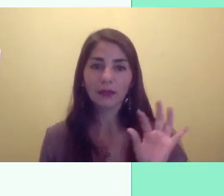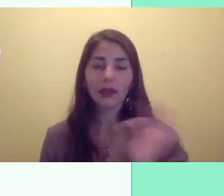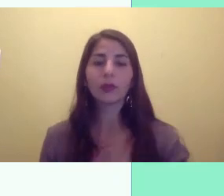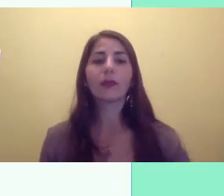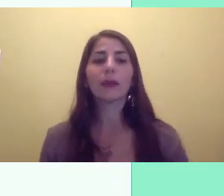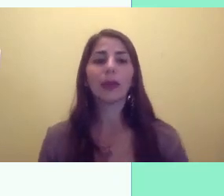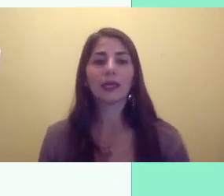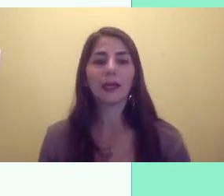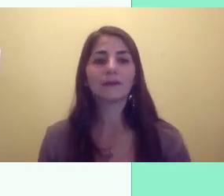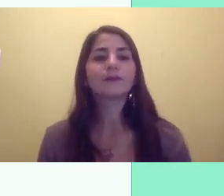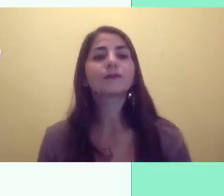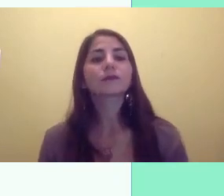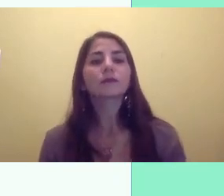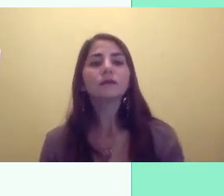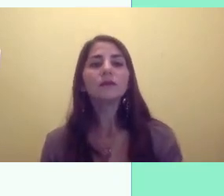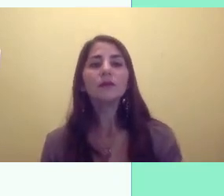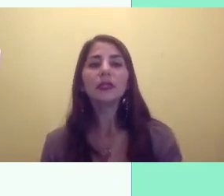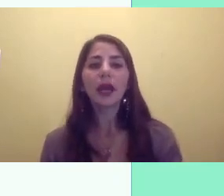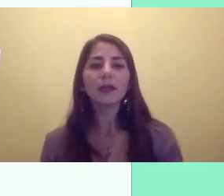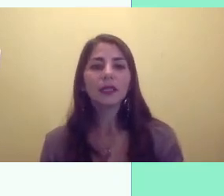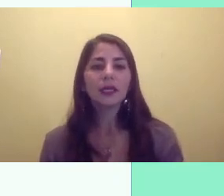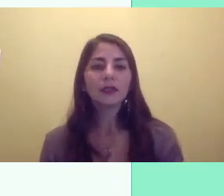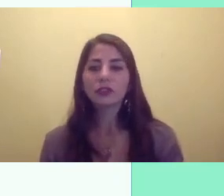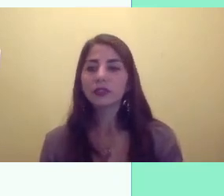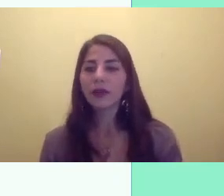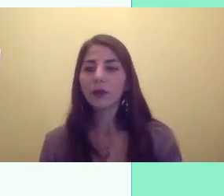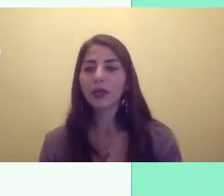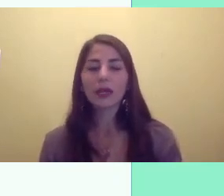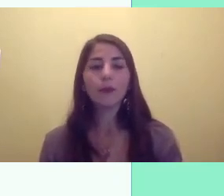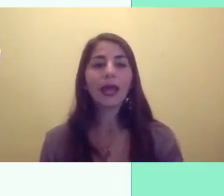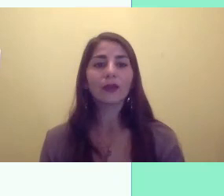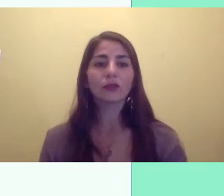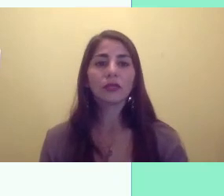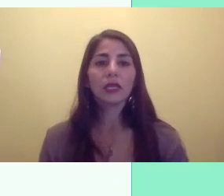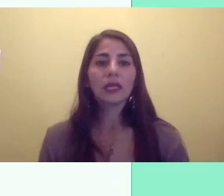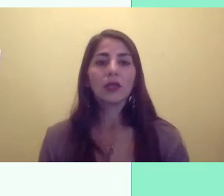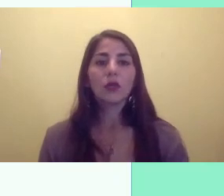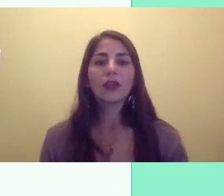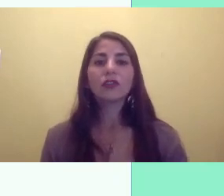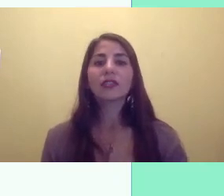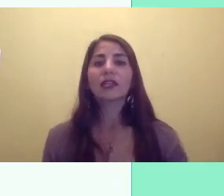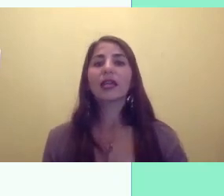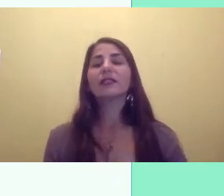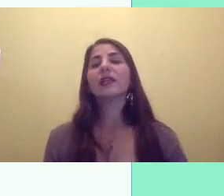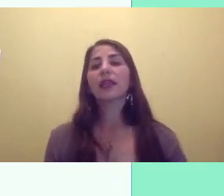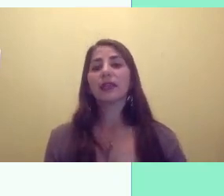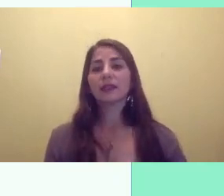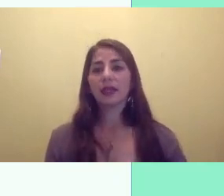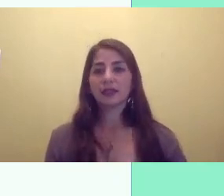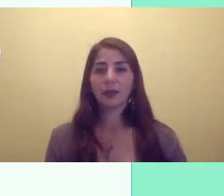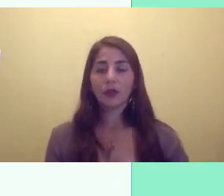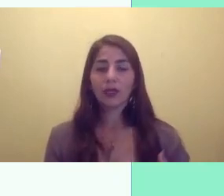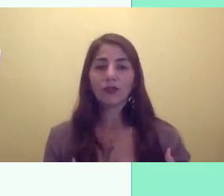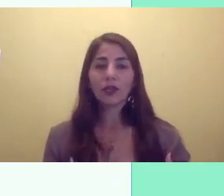que estaba en la primera página. Ya, entonces vamos en el plano. Lugar donde se realice y a